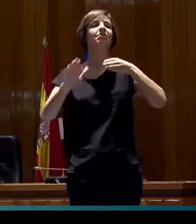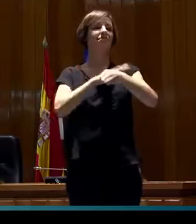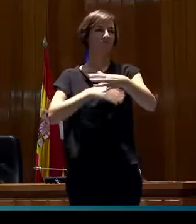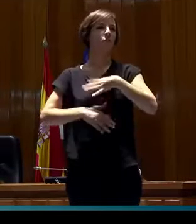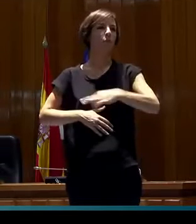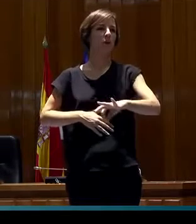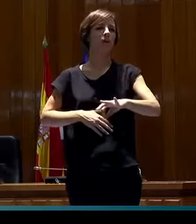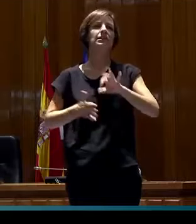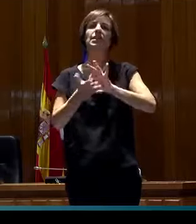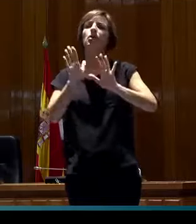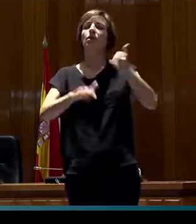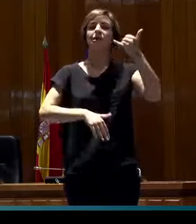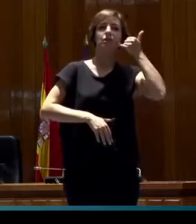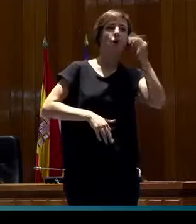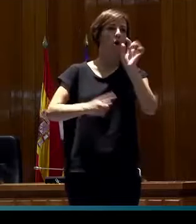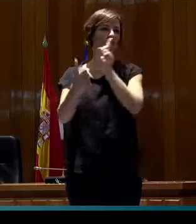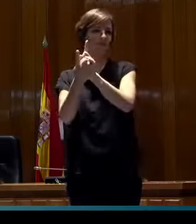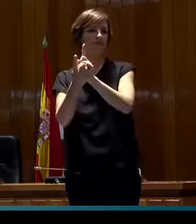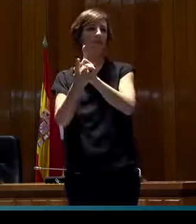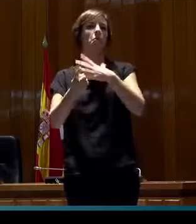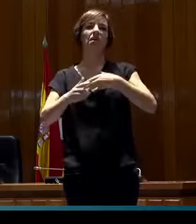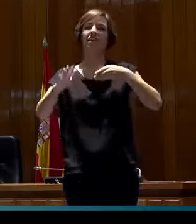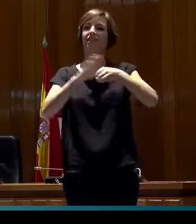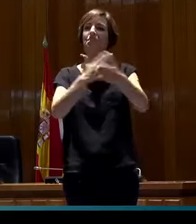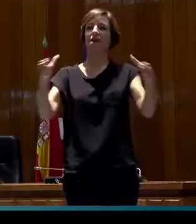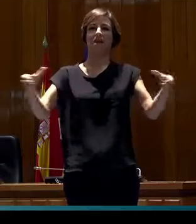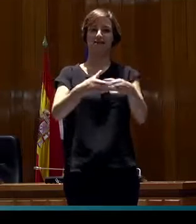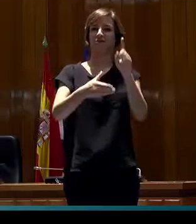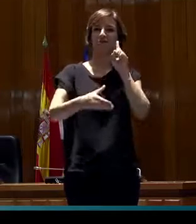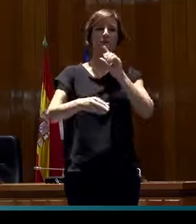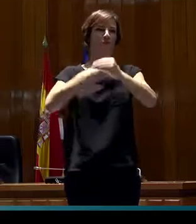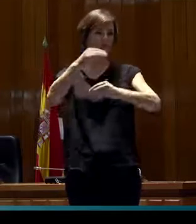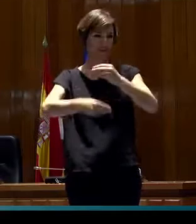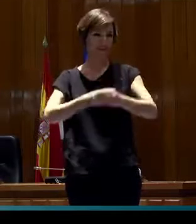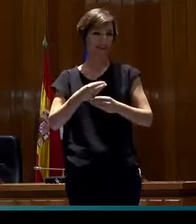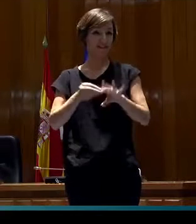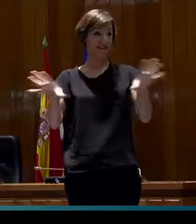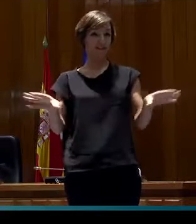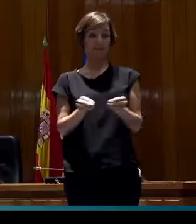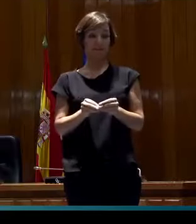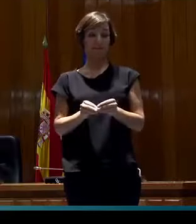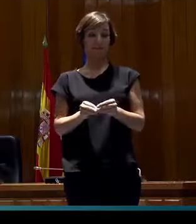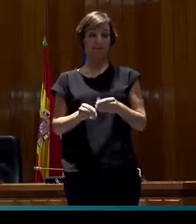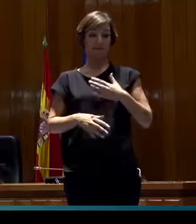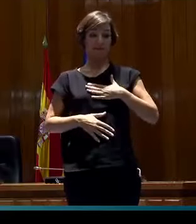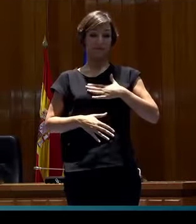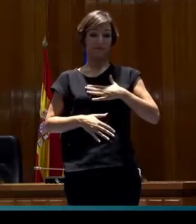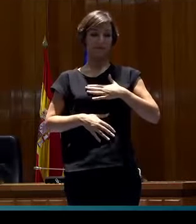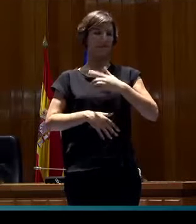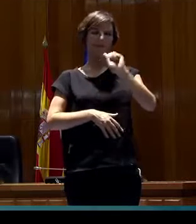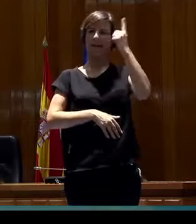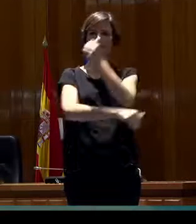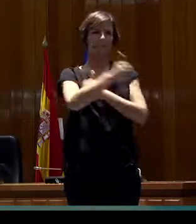telefónicos y presenciales, repito, para el colectivo de personas sordas. Por tanto, el público destinatario prioritario